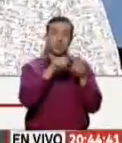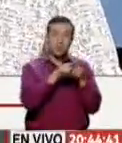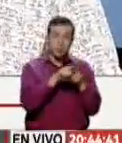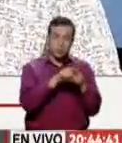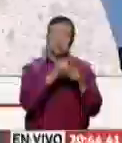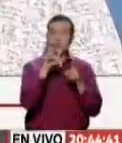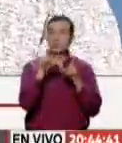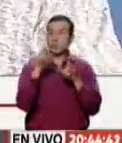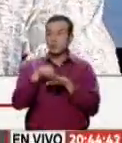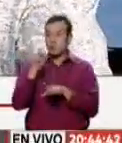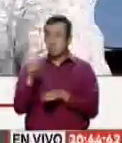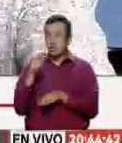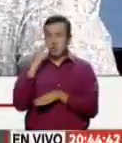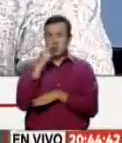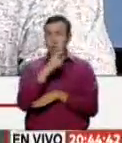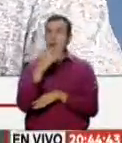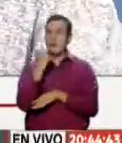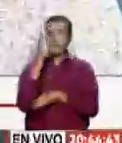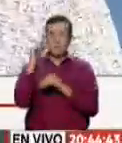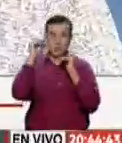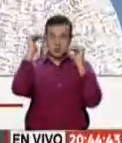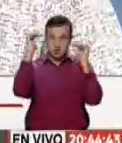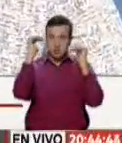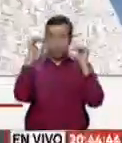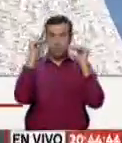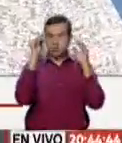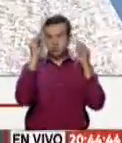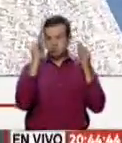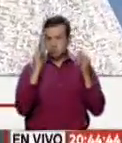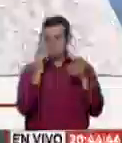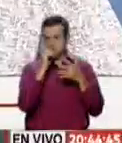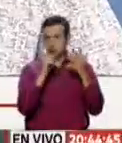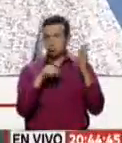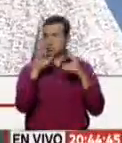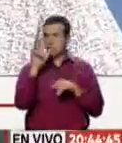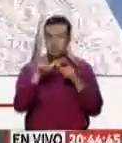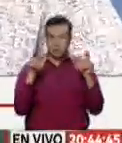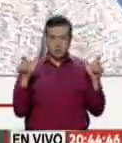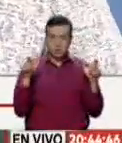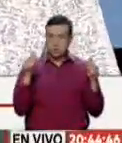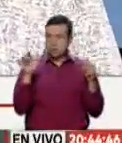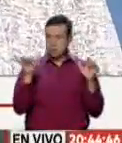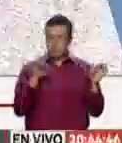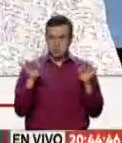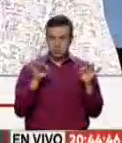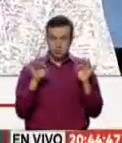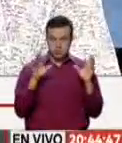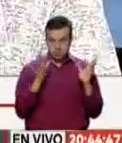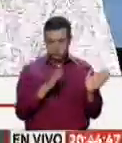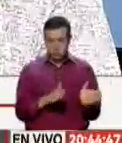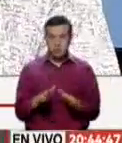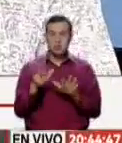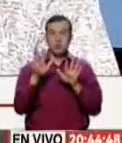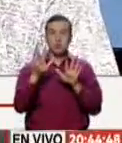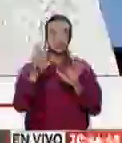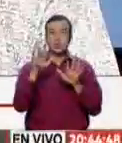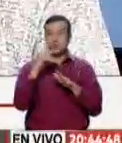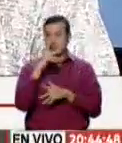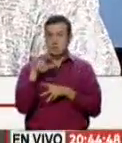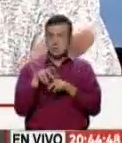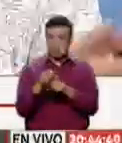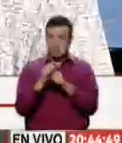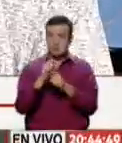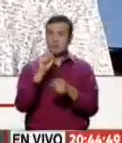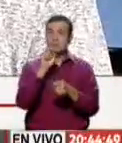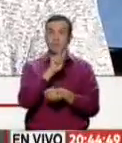y el jurado también eligió a quienes veía con la mejor forma de los que más podrían funcionar. Y así es que llegamos a 8 panaderos y ellos compitieron